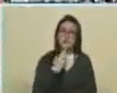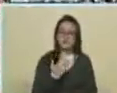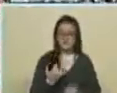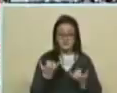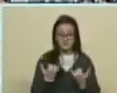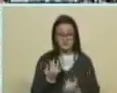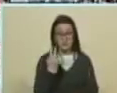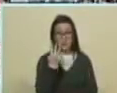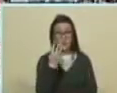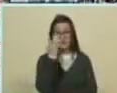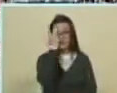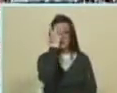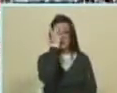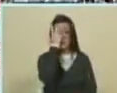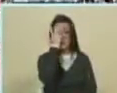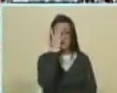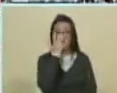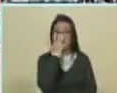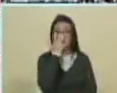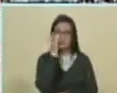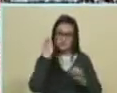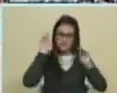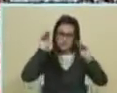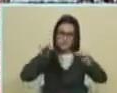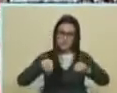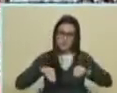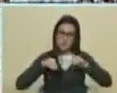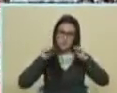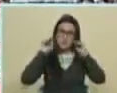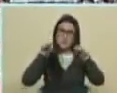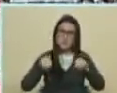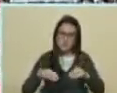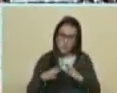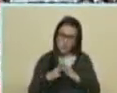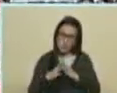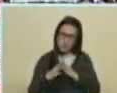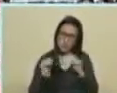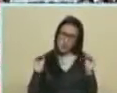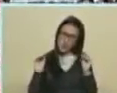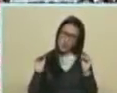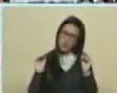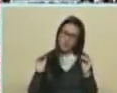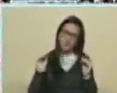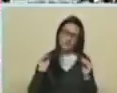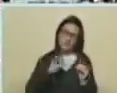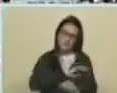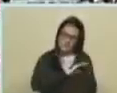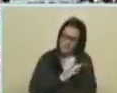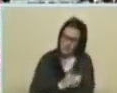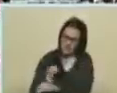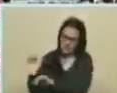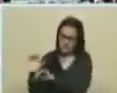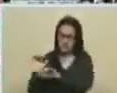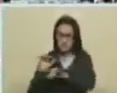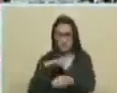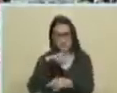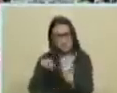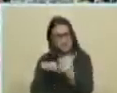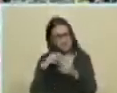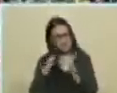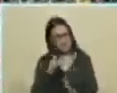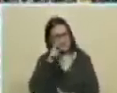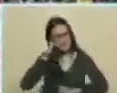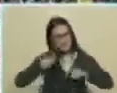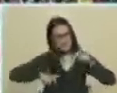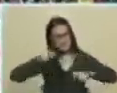de febrero, llamo a todas las fuerzas patrióticas, antiimperialistas,